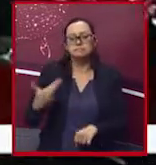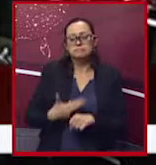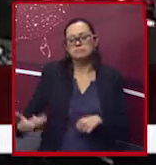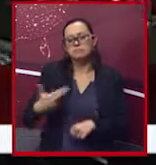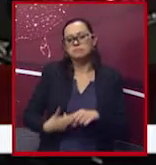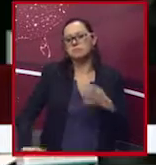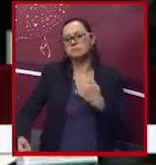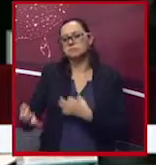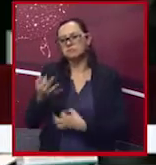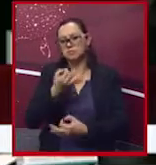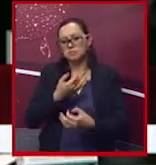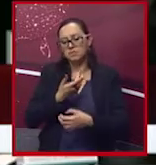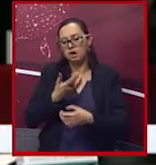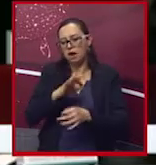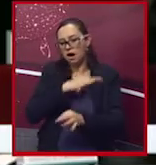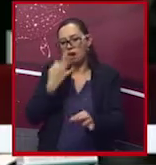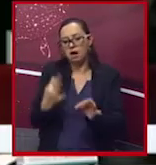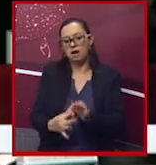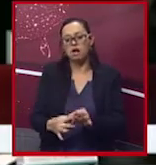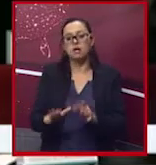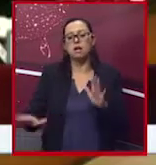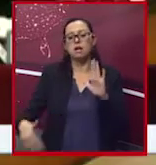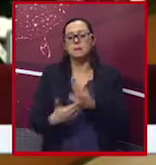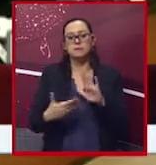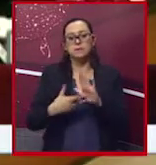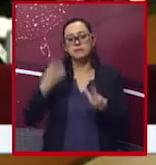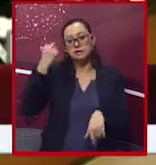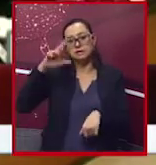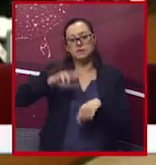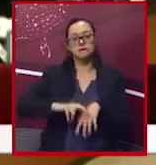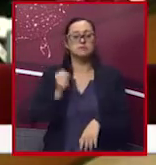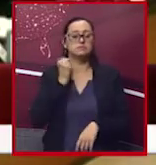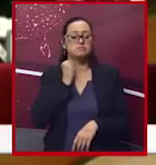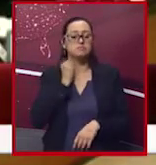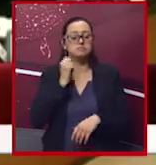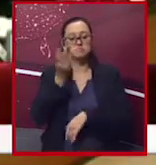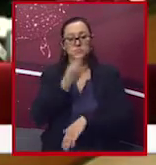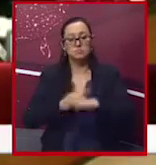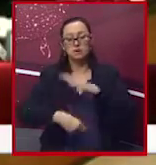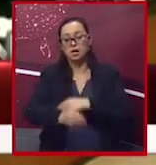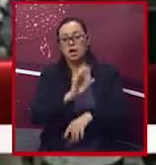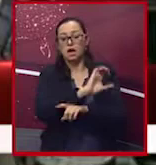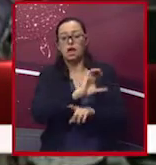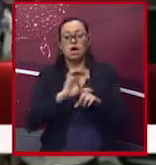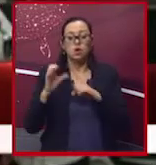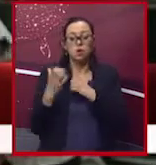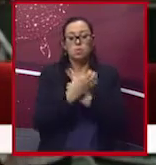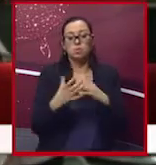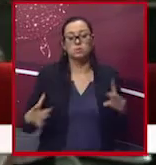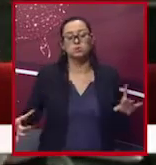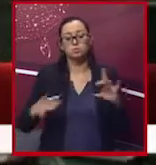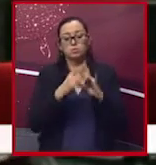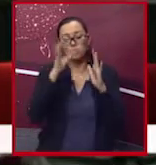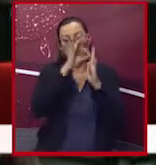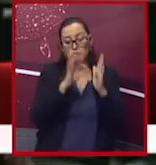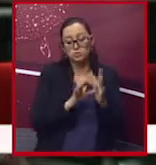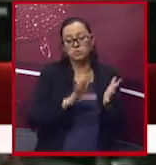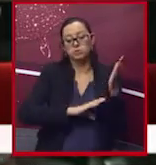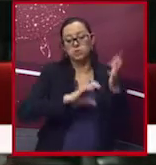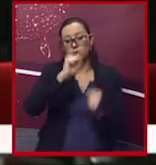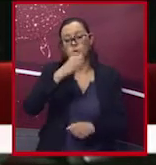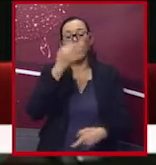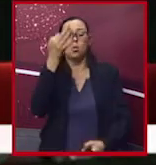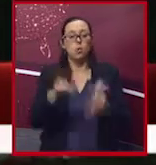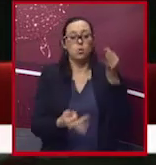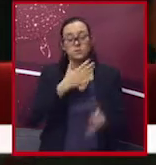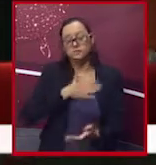de Diputados, la mesa directiva del Senado de la República turnó a Comisiones Unidas de Puntos Constitucionales, Justicia, Reforma del Estado y de